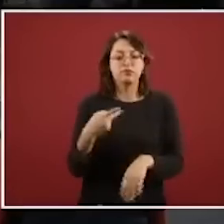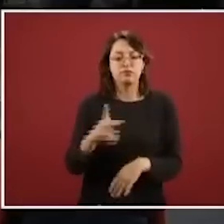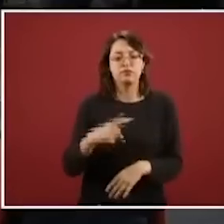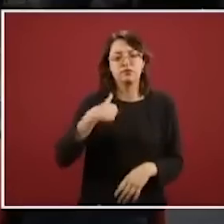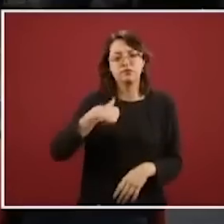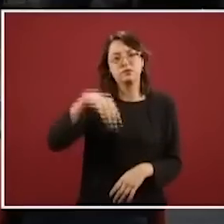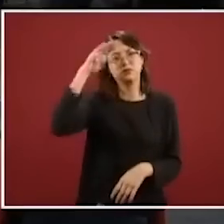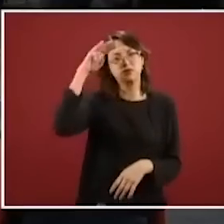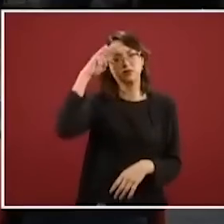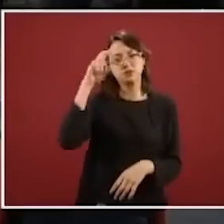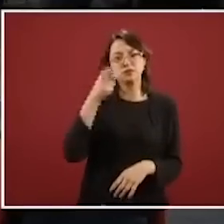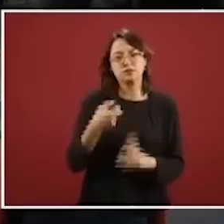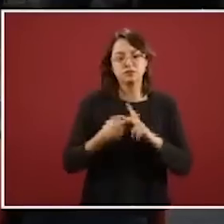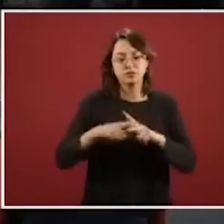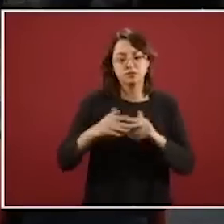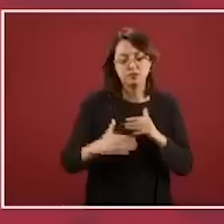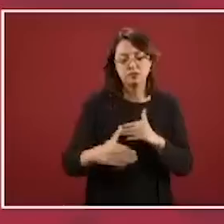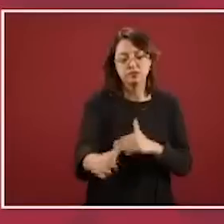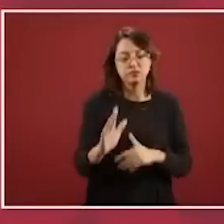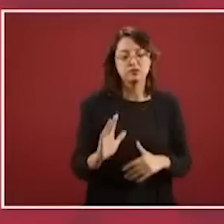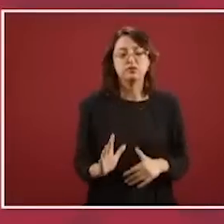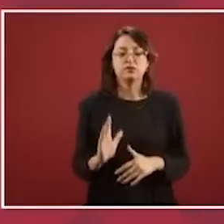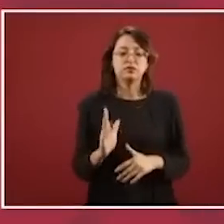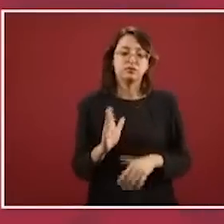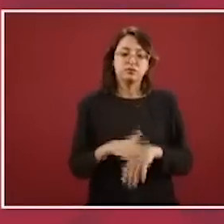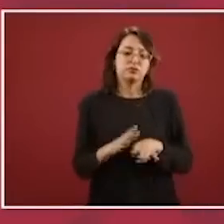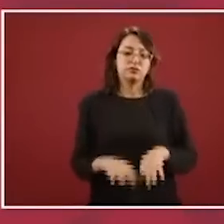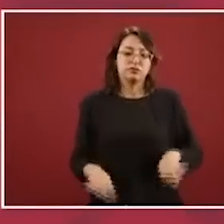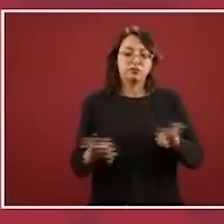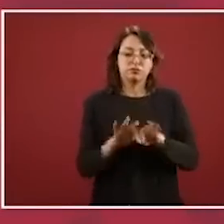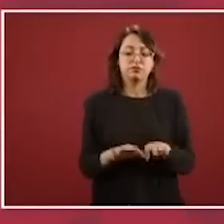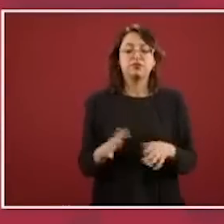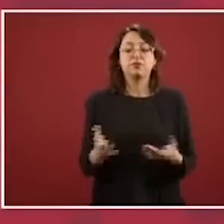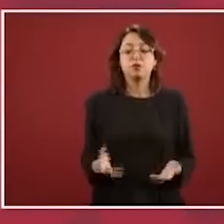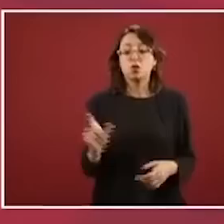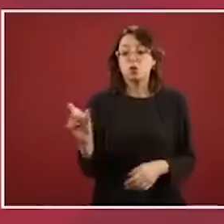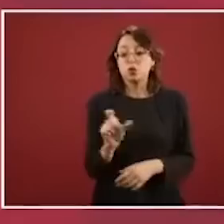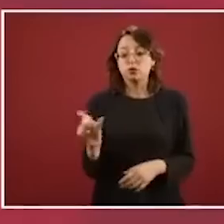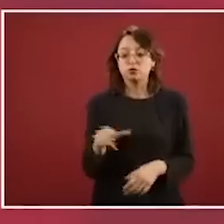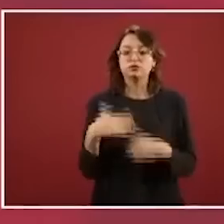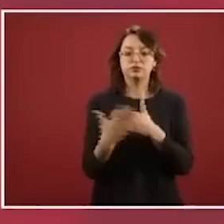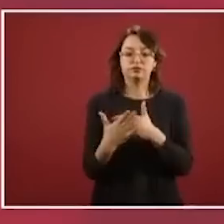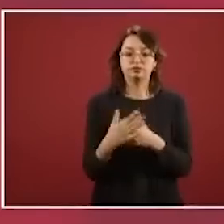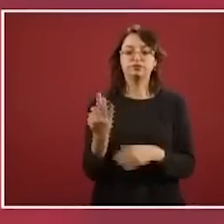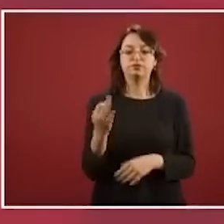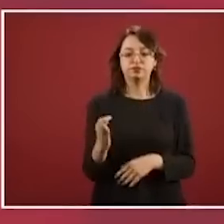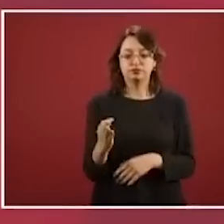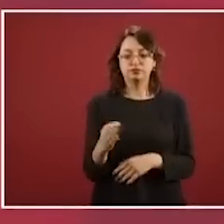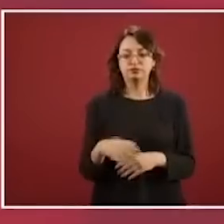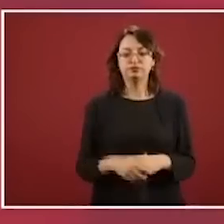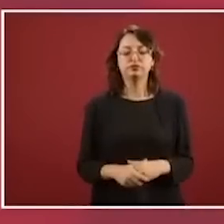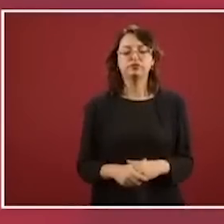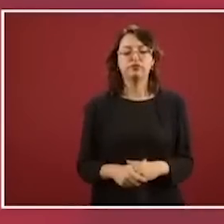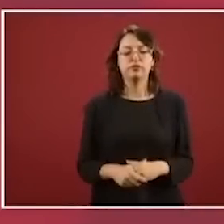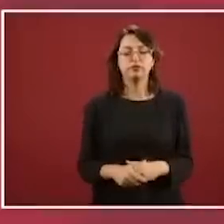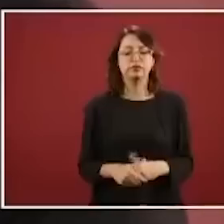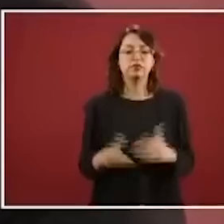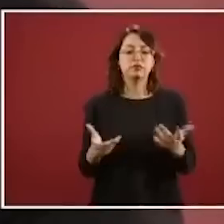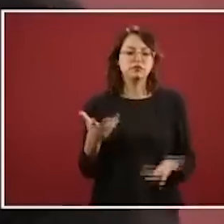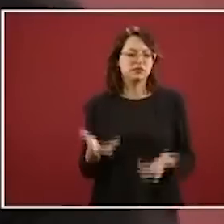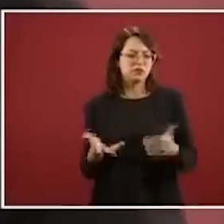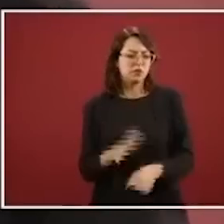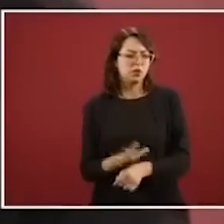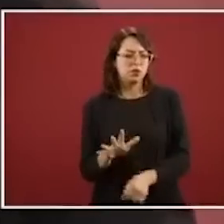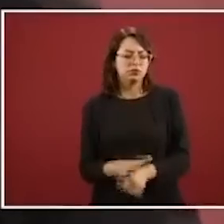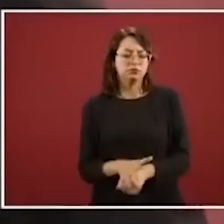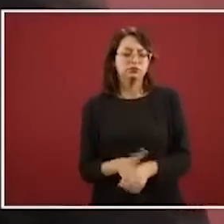que yo llamaría la implementación. Lo más importante en México es eso. Y lo conoceremos, ¿cuándo? En febrero. ¿De qué depende? De